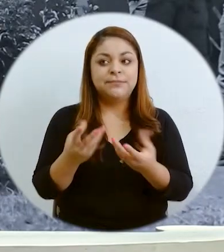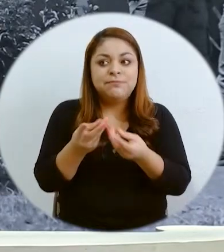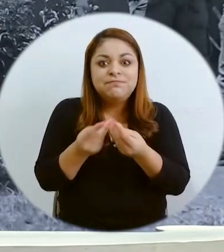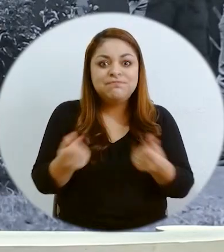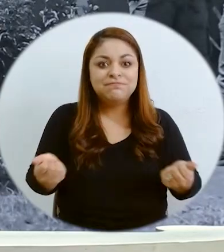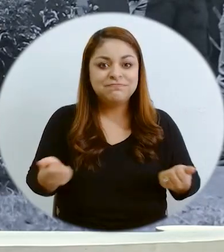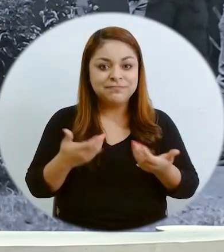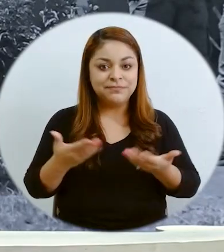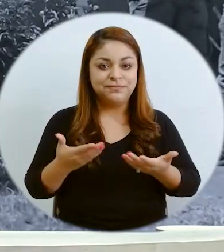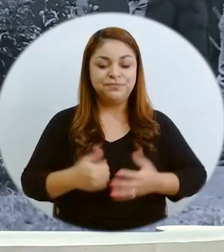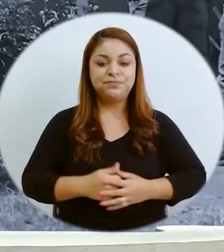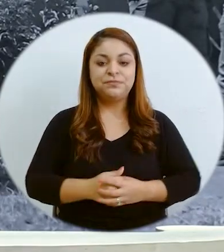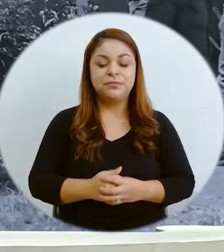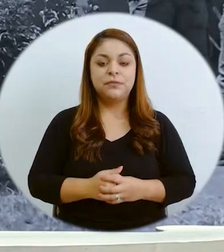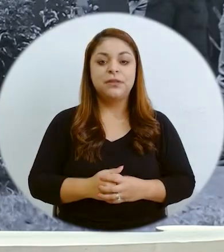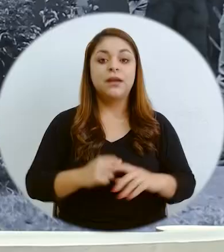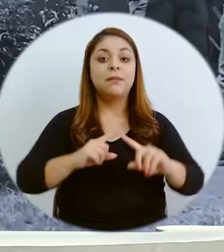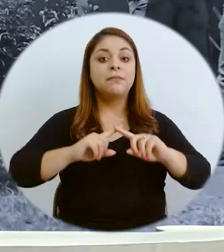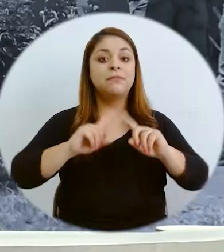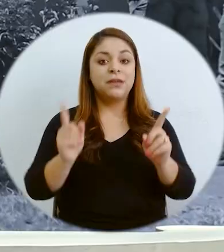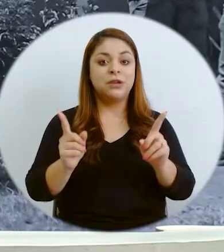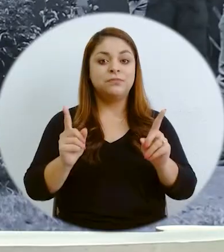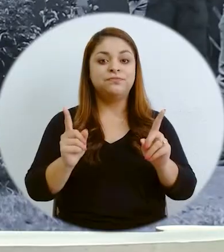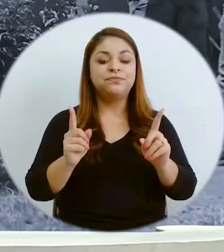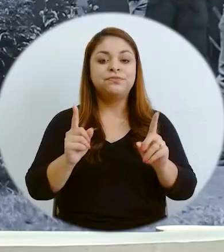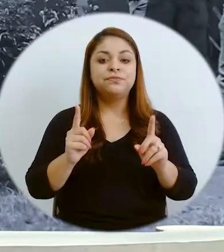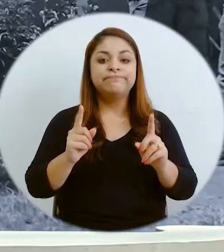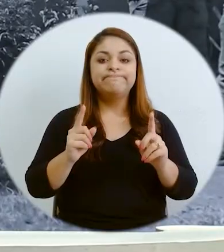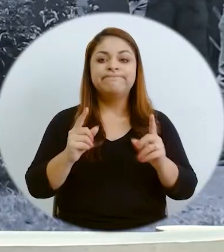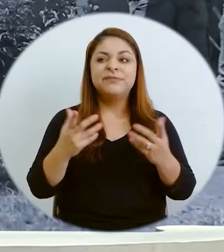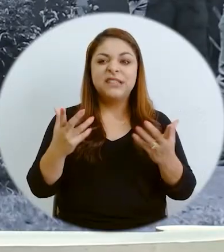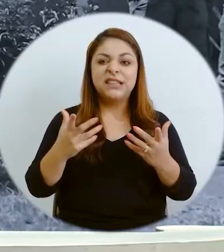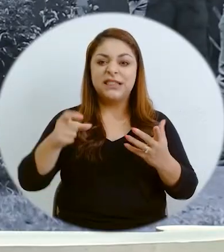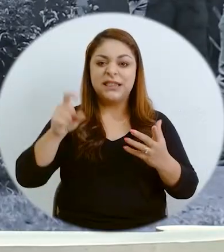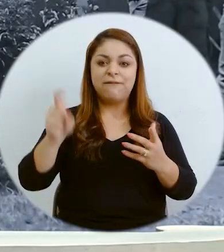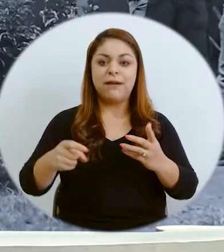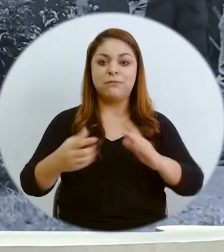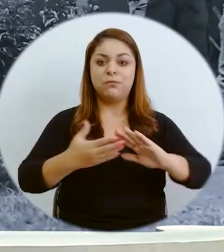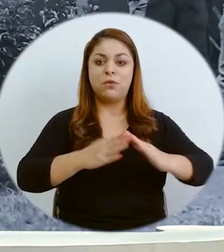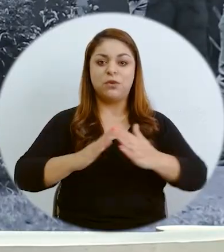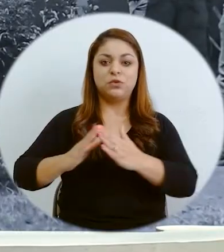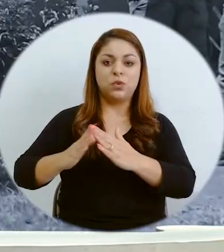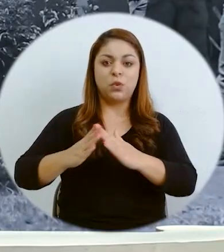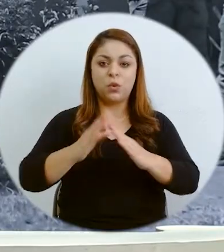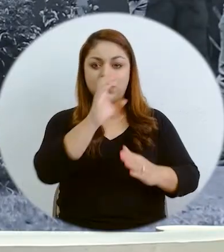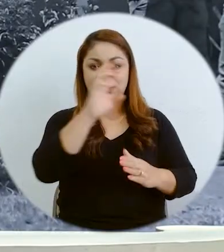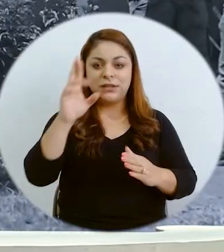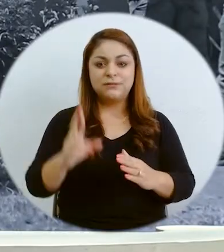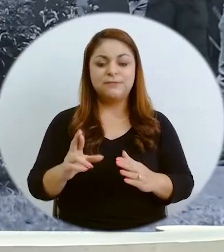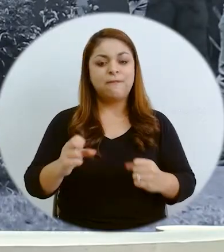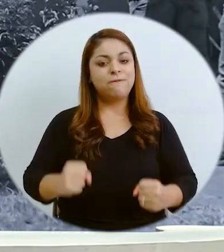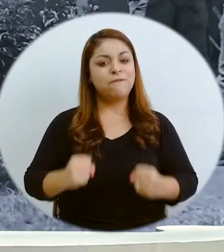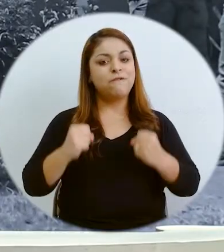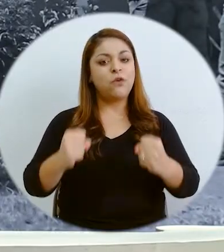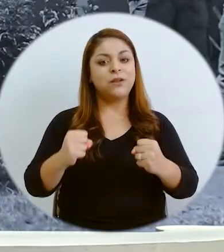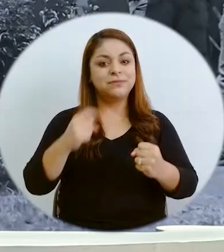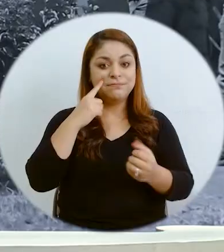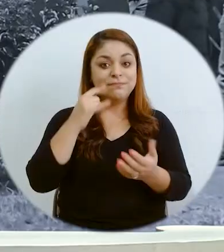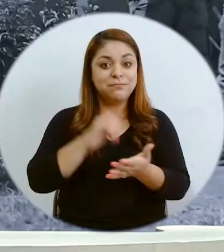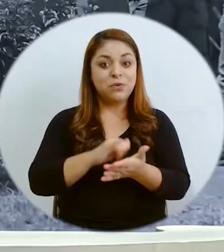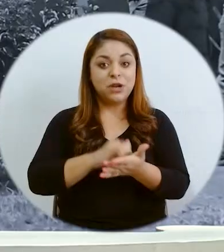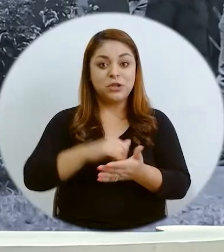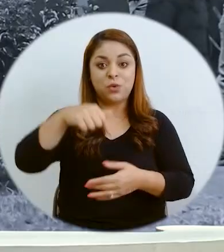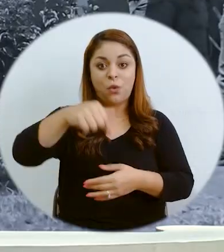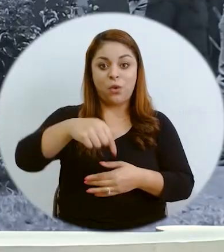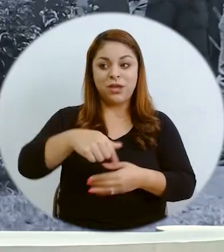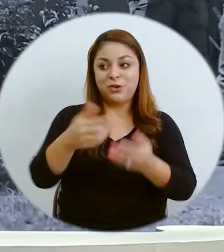interesa remediarlo. Pero la fuerza está en la población costarricense y